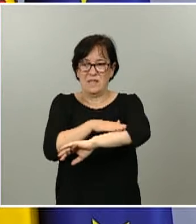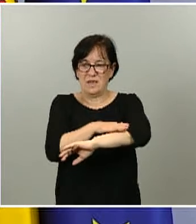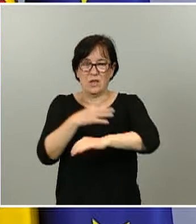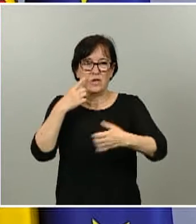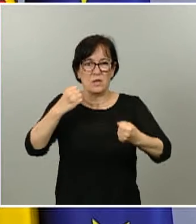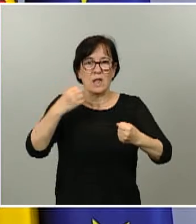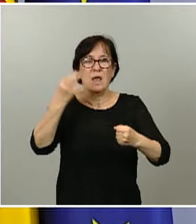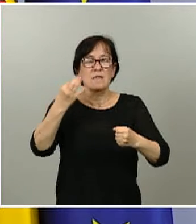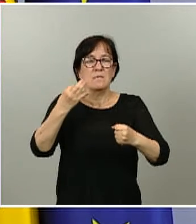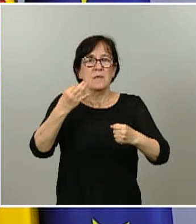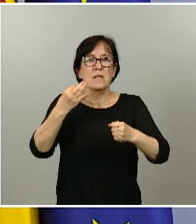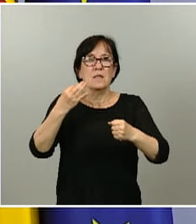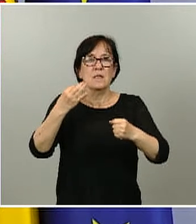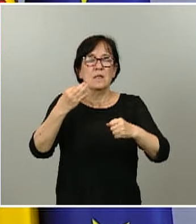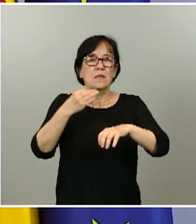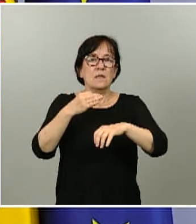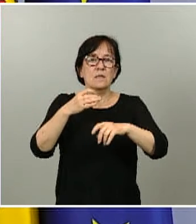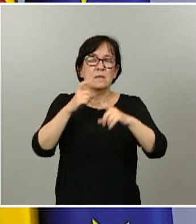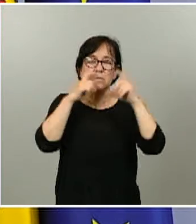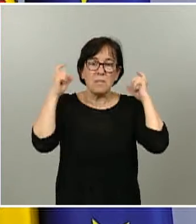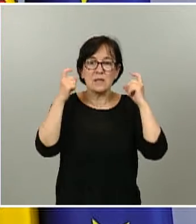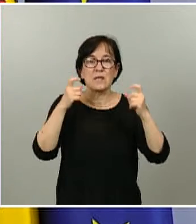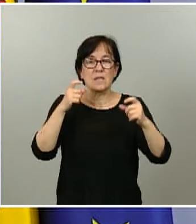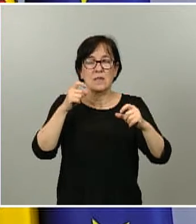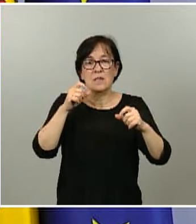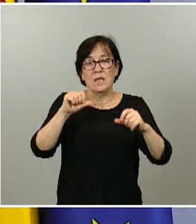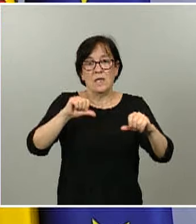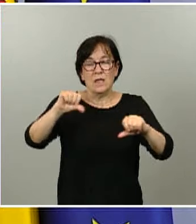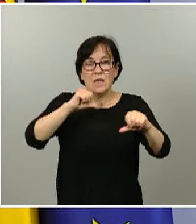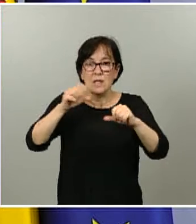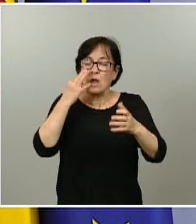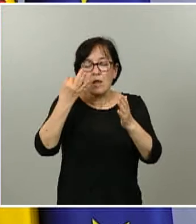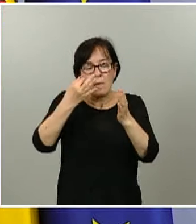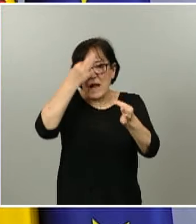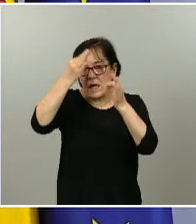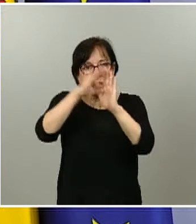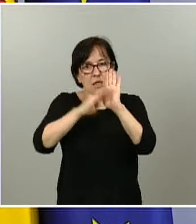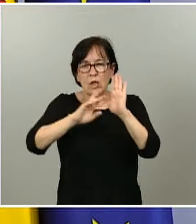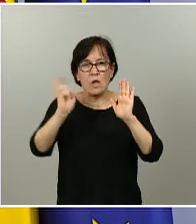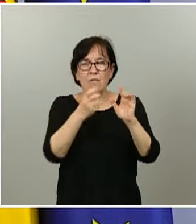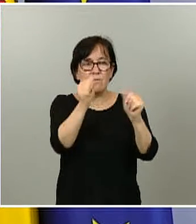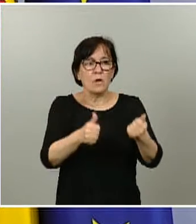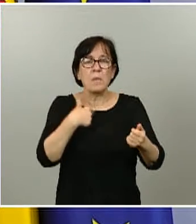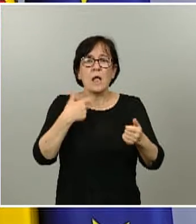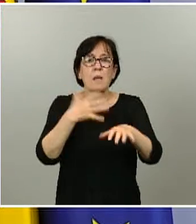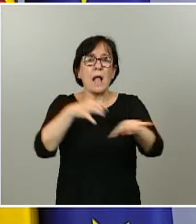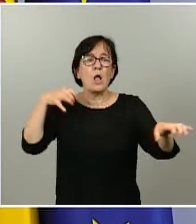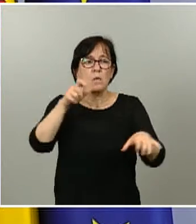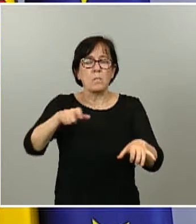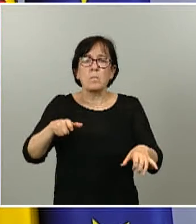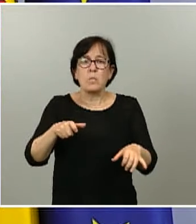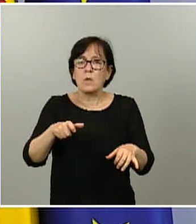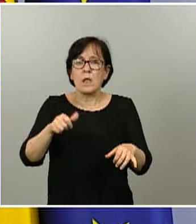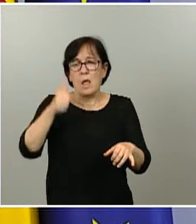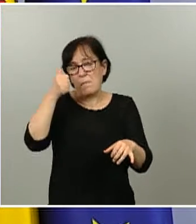mascarillas higiénicas o quirúrgicas. Si son de otro tipo, evidentemente tienen que cumplir los requisitos necesarios, pero pensamos que para la población son las adecuadas, son